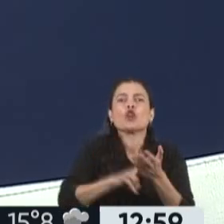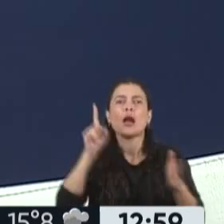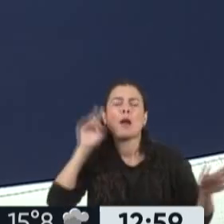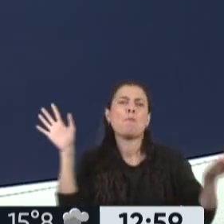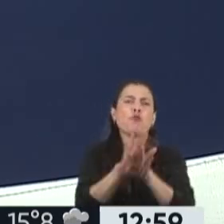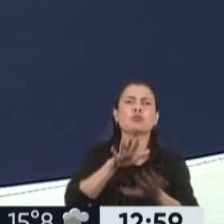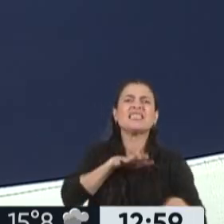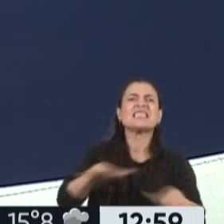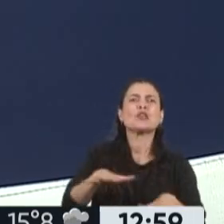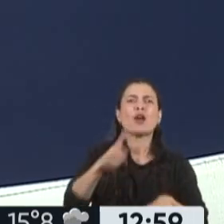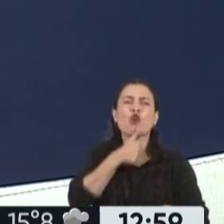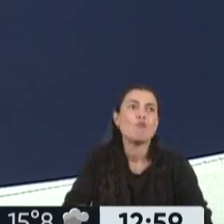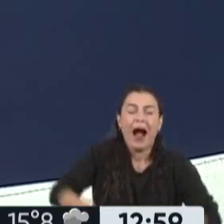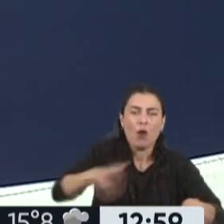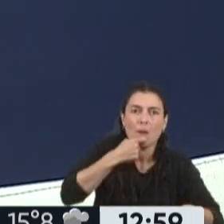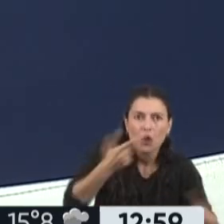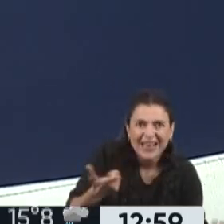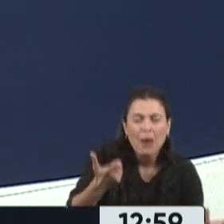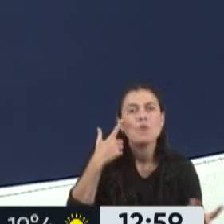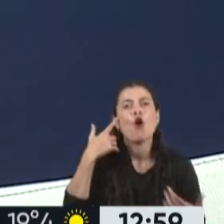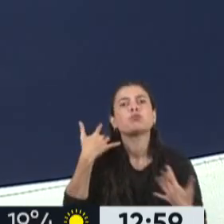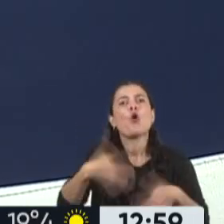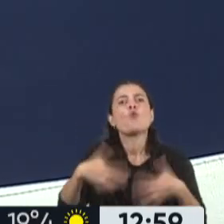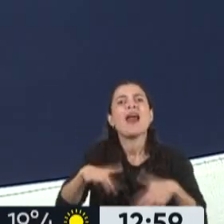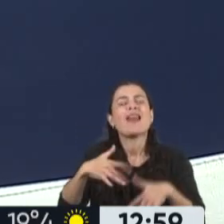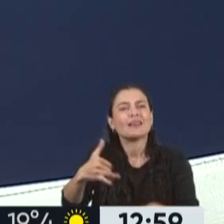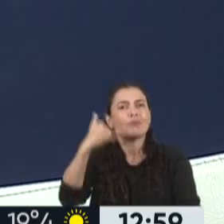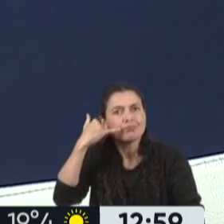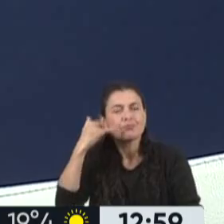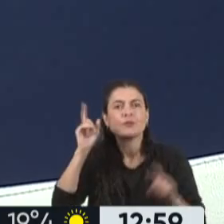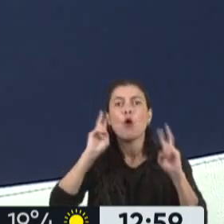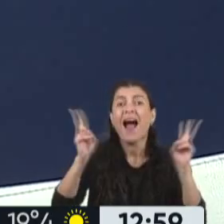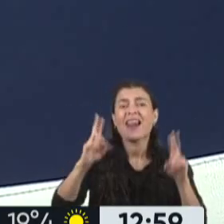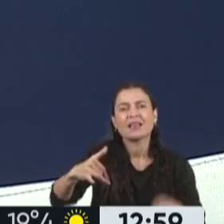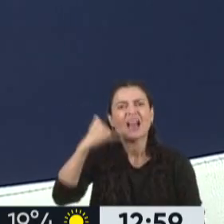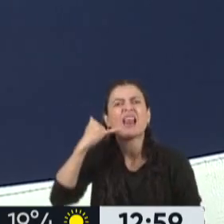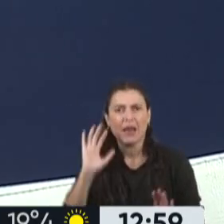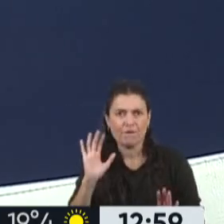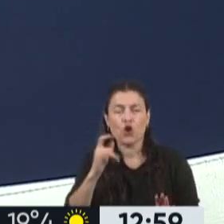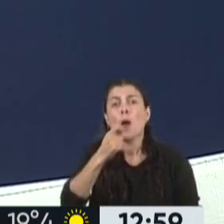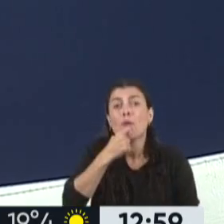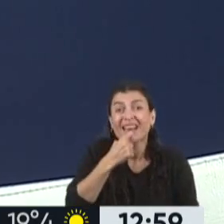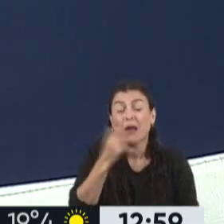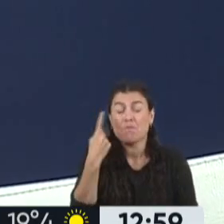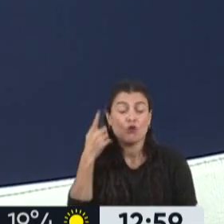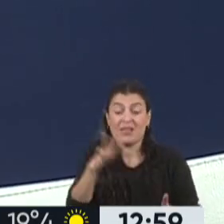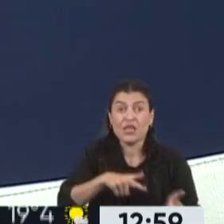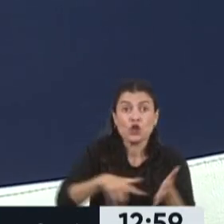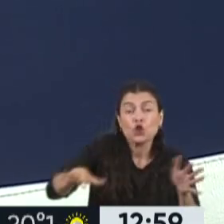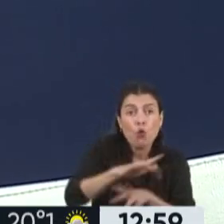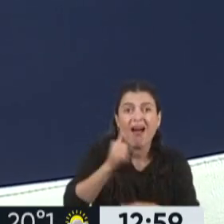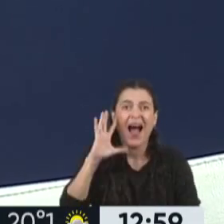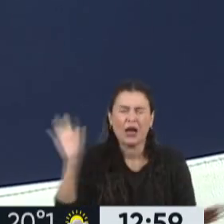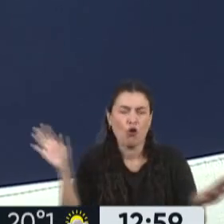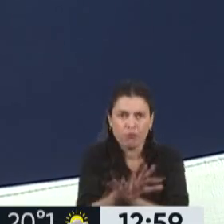una especie de alerta en el teléfono. El ciudadano recibe determinadas indicaciones que